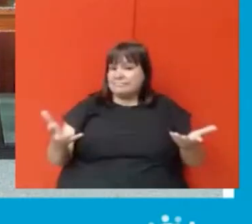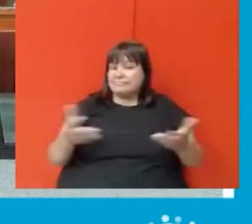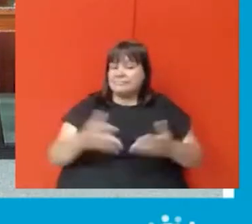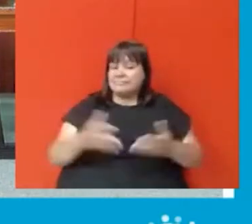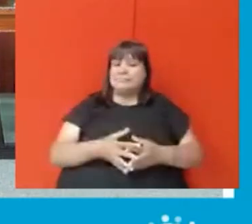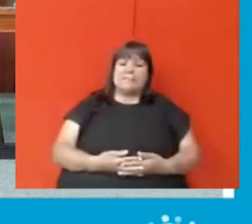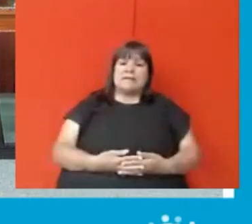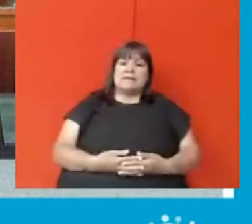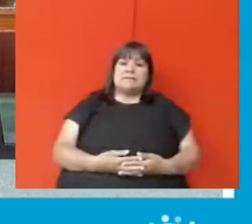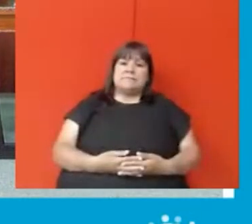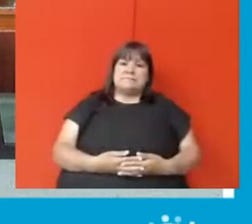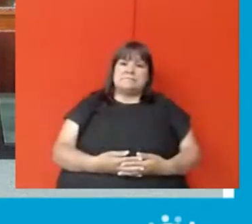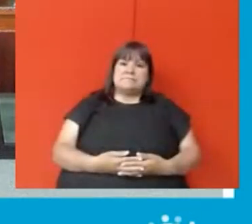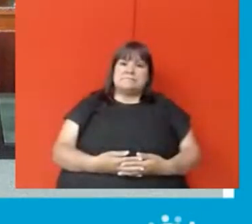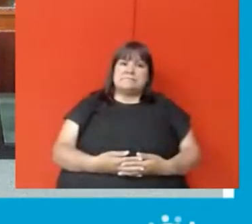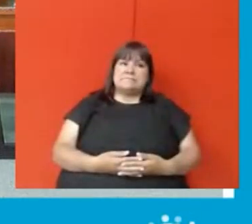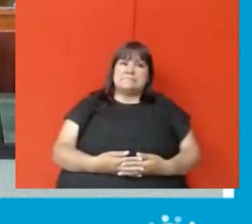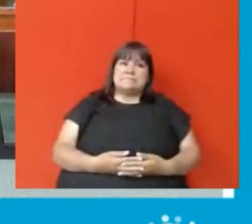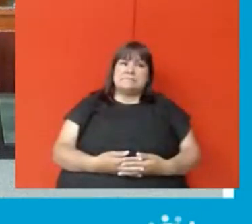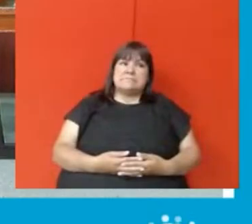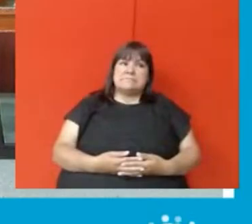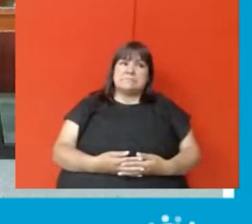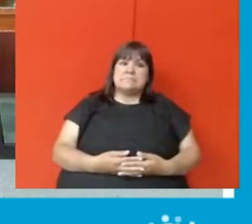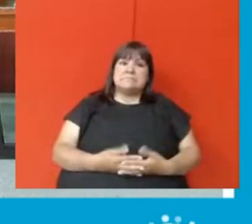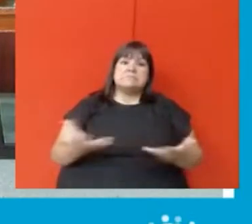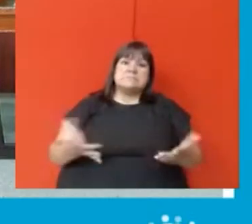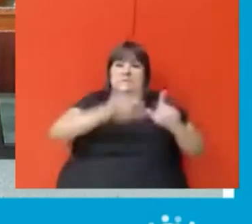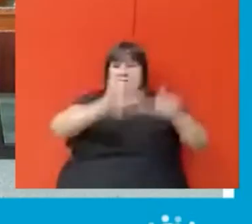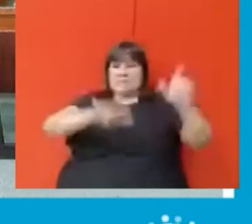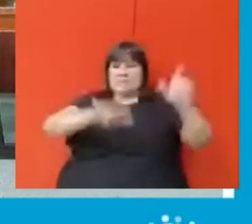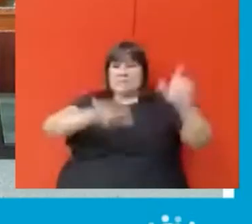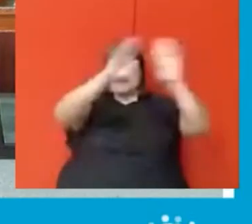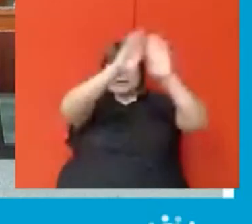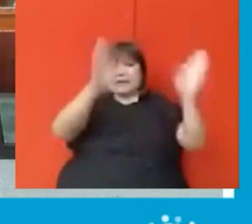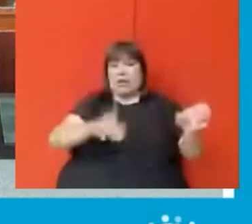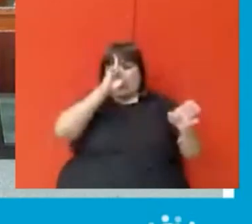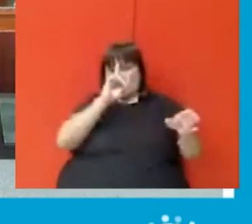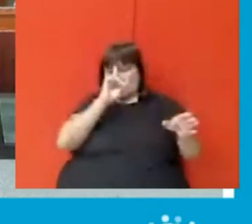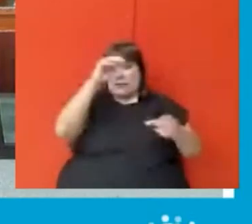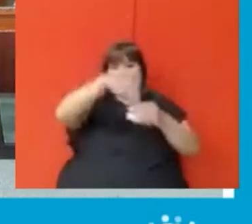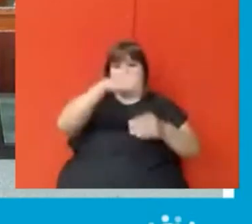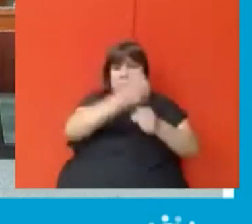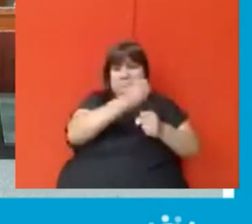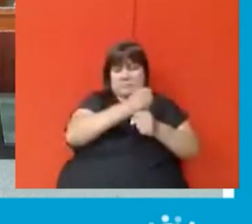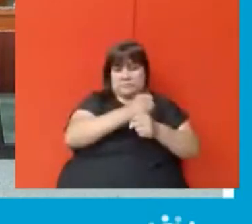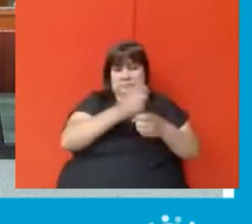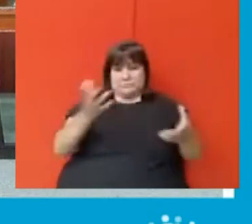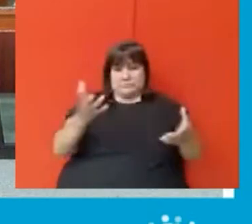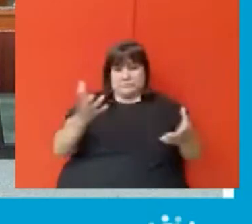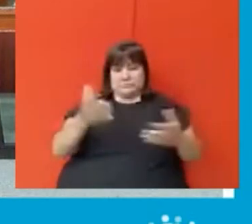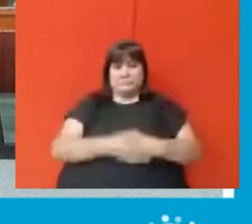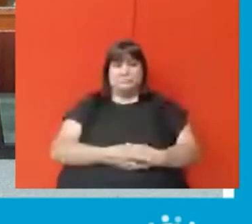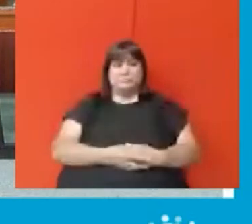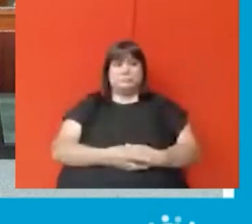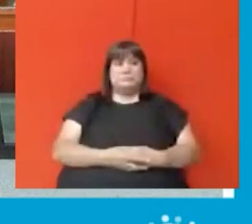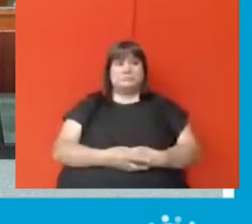Eso con respecto al personal, por ejemplo. Y lo de la puerta es cuando le